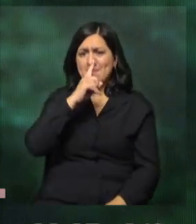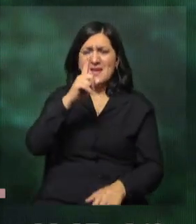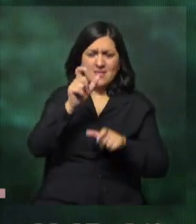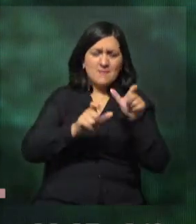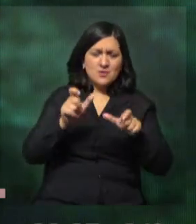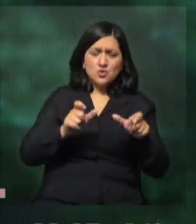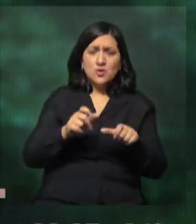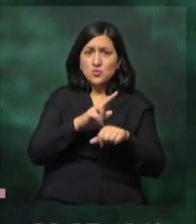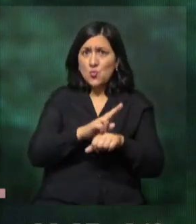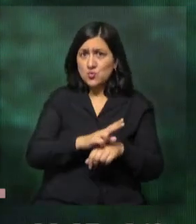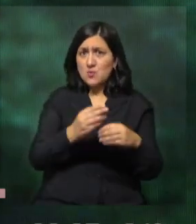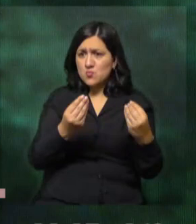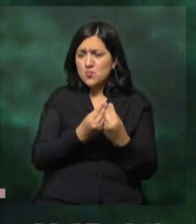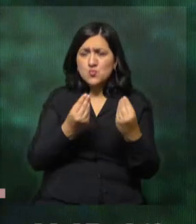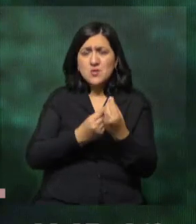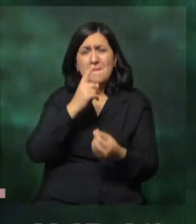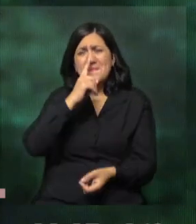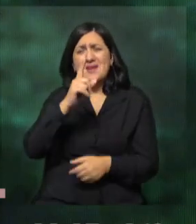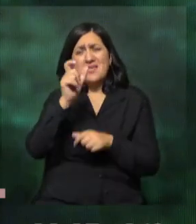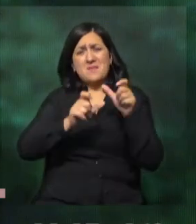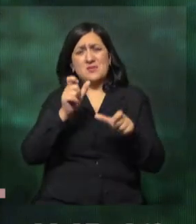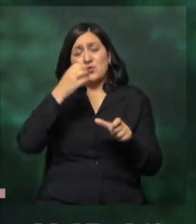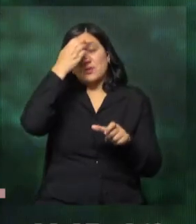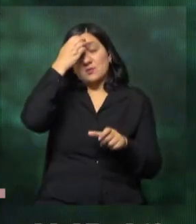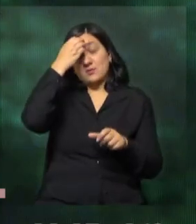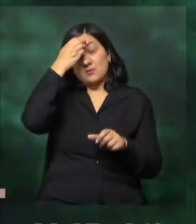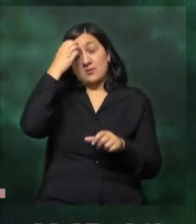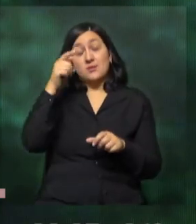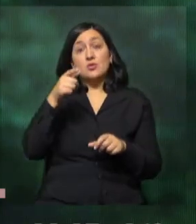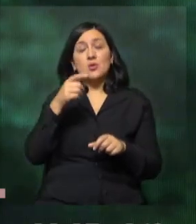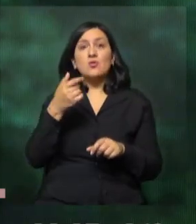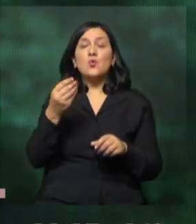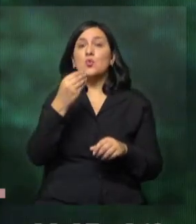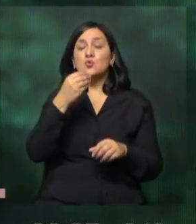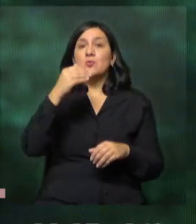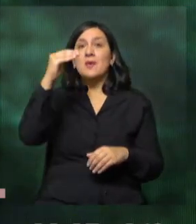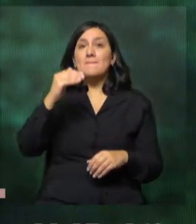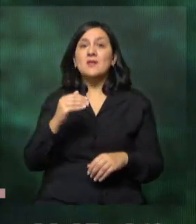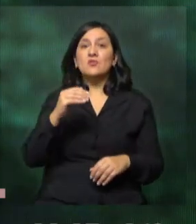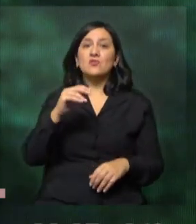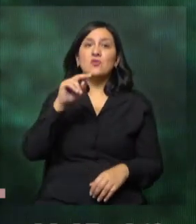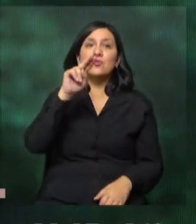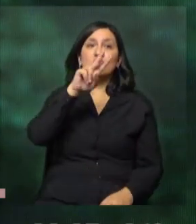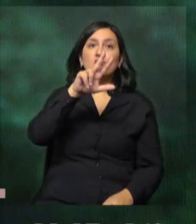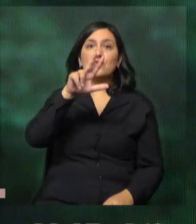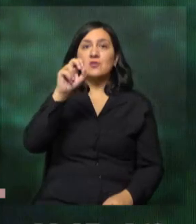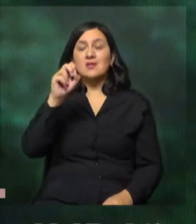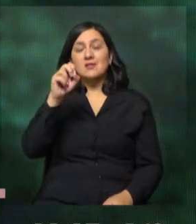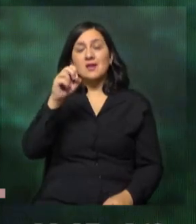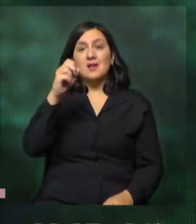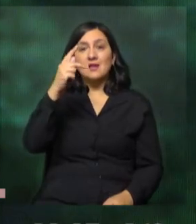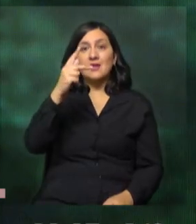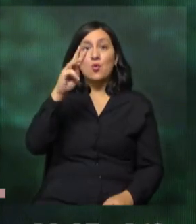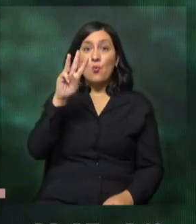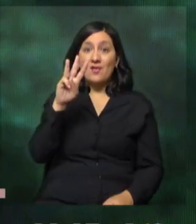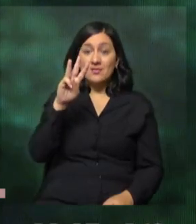el día de hoy usan miles de uruguayos, que es esa tarifa que cuando vos tenés un consumo de menos de 230 kilowatts en tu